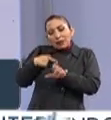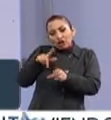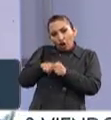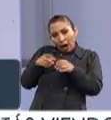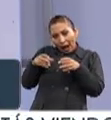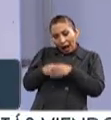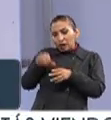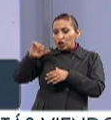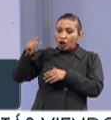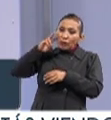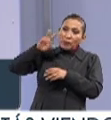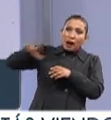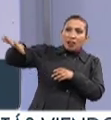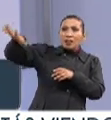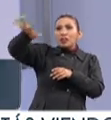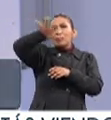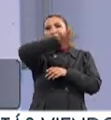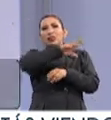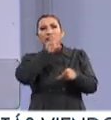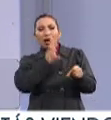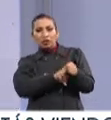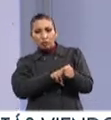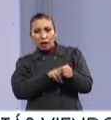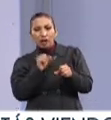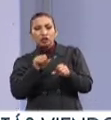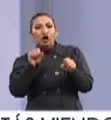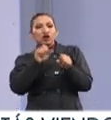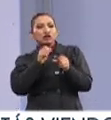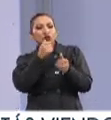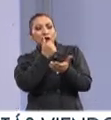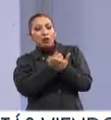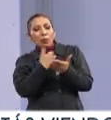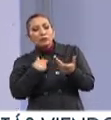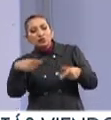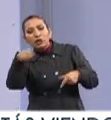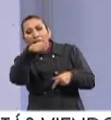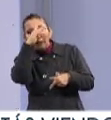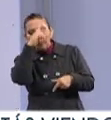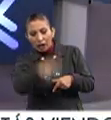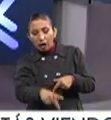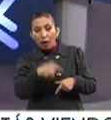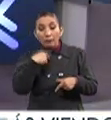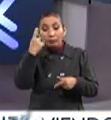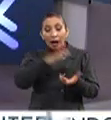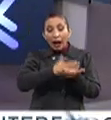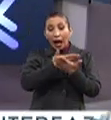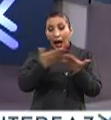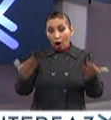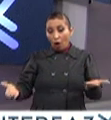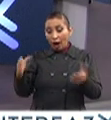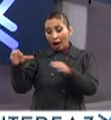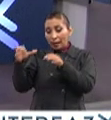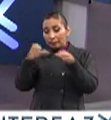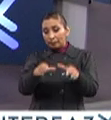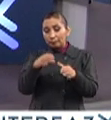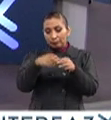salgo a percibir los paisajes naturales, sociales y urbanos de nuestro México para hacer la cuarta